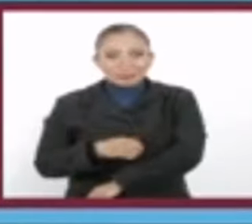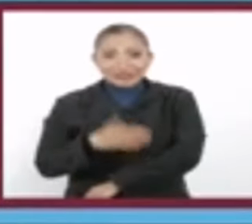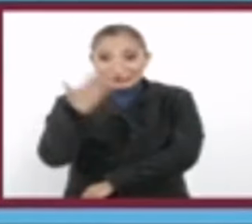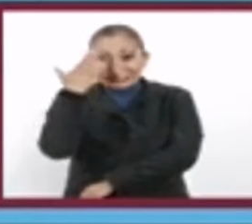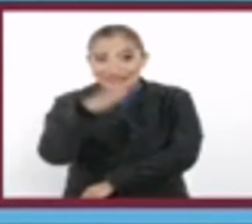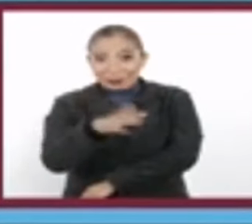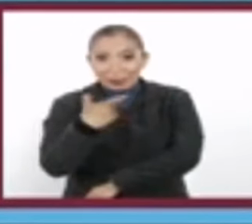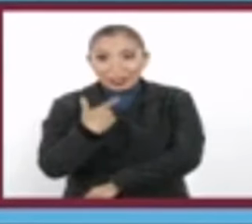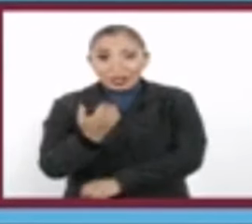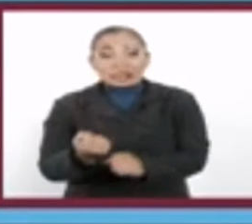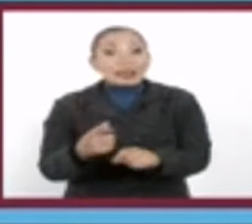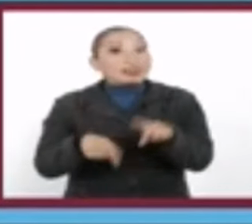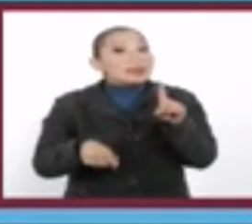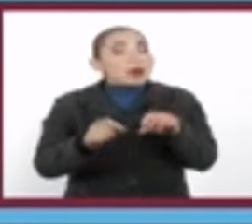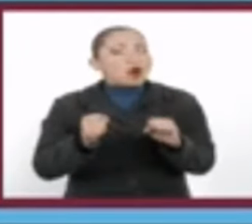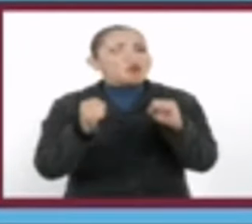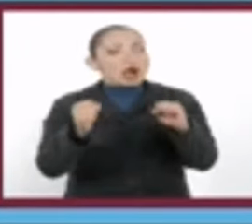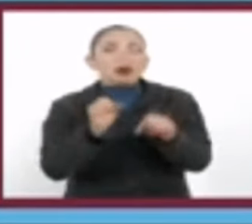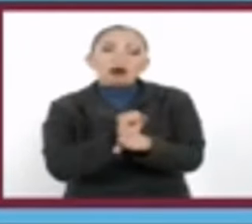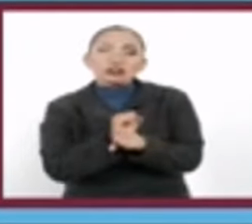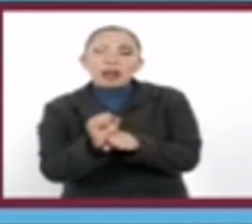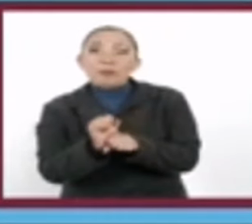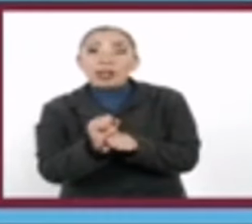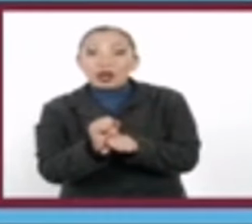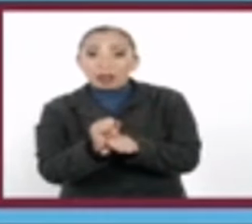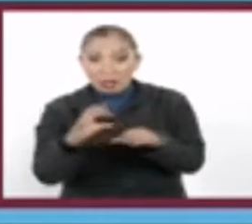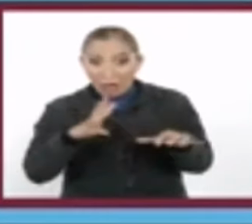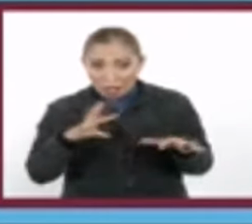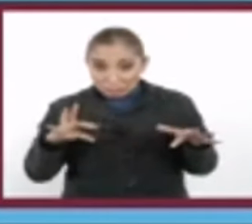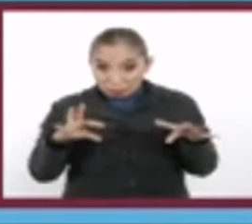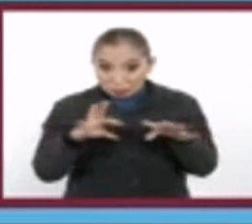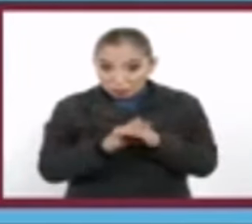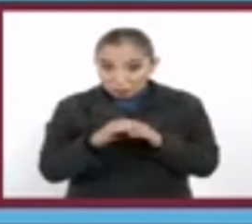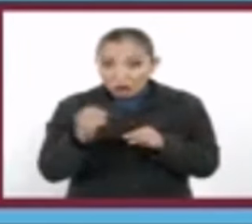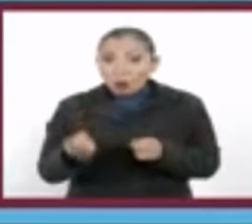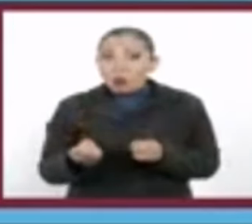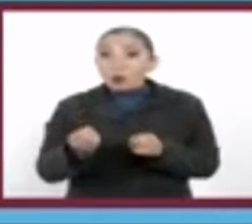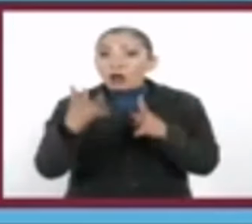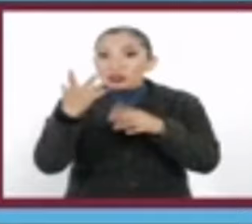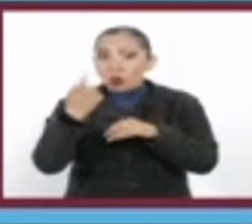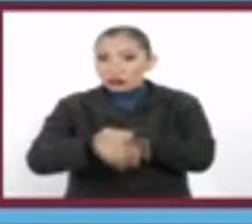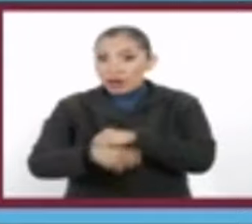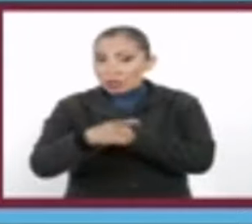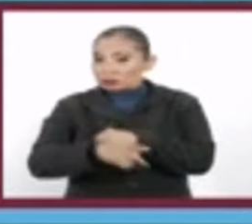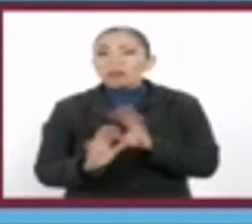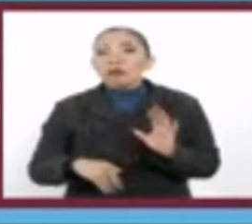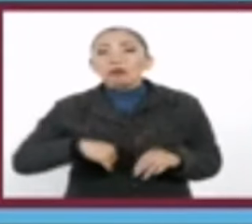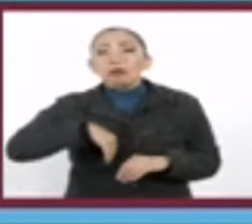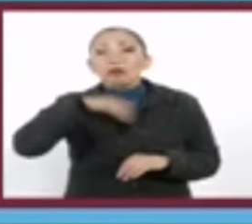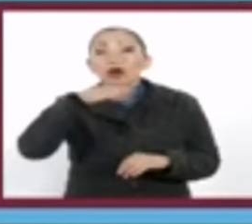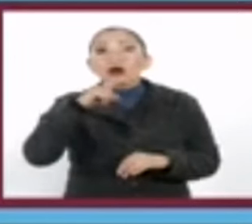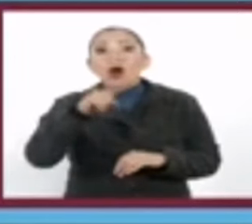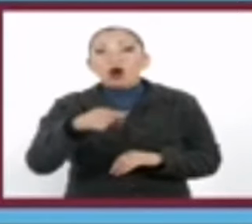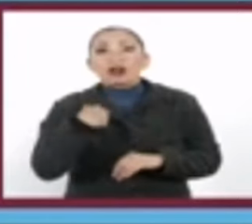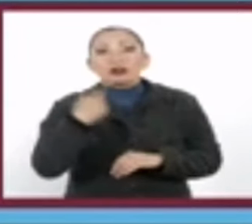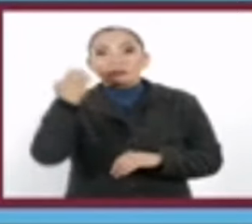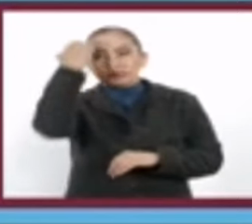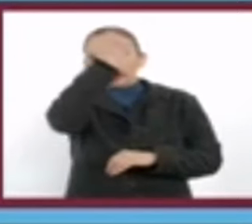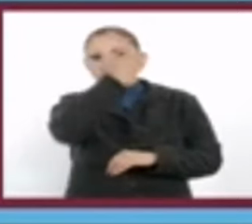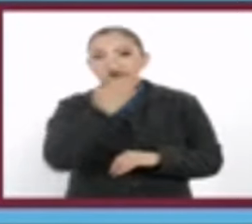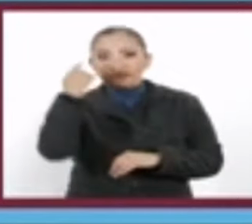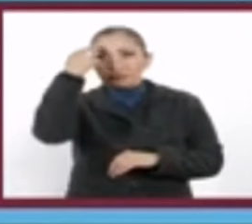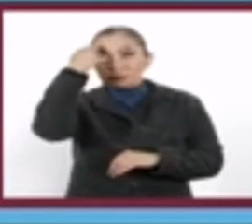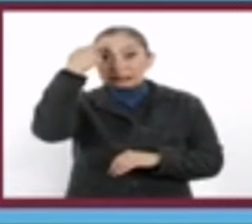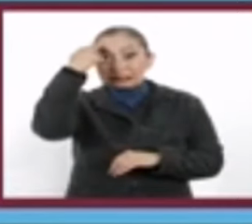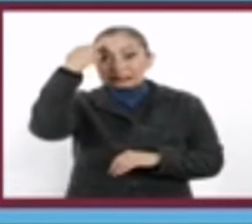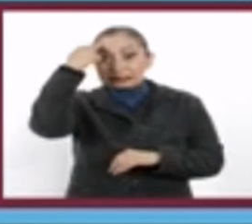Has de saber que la intensidad del dolor no está directamente relacionada con la cantidad de daño en el tejido, sino con el examen que hace